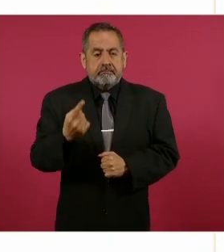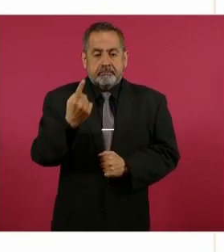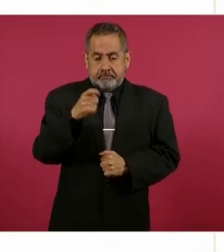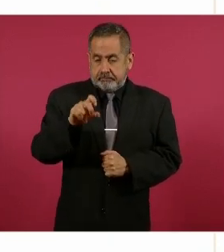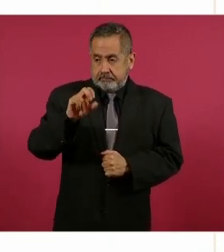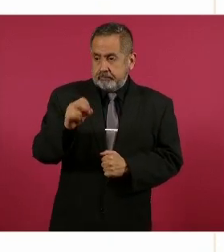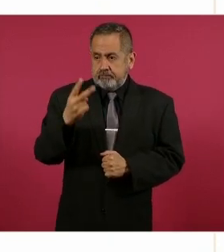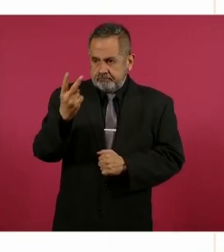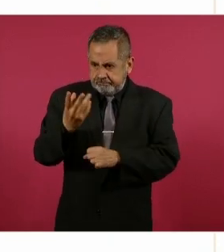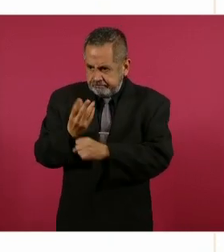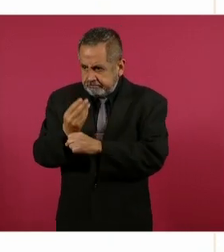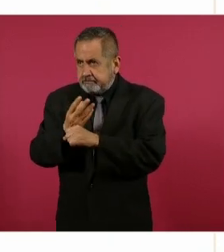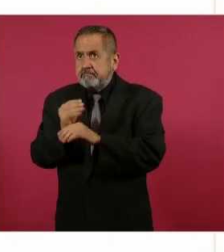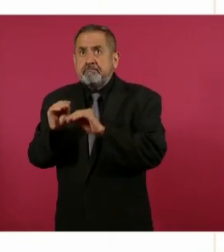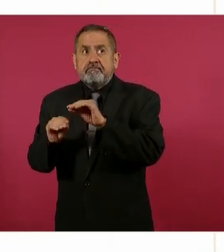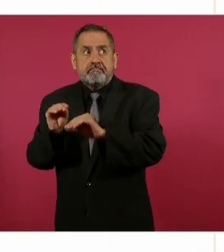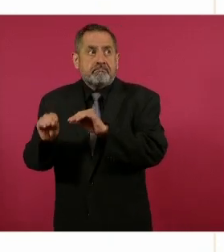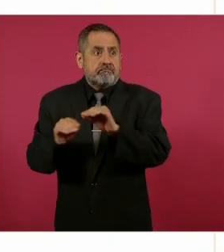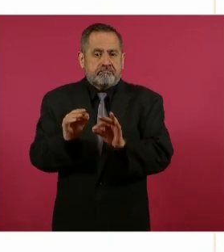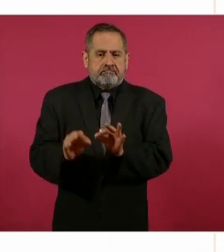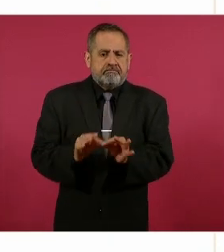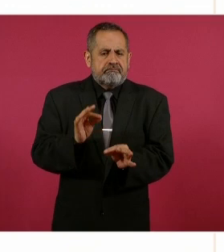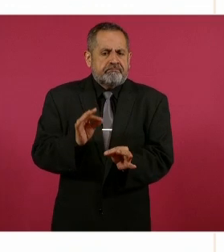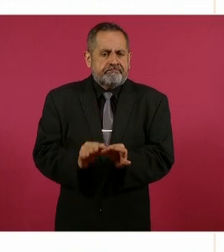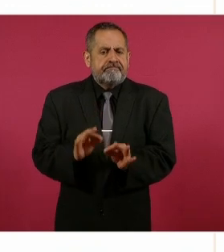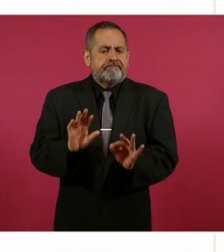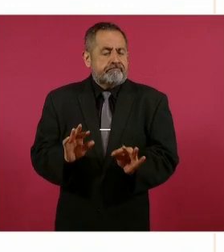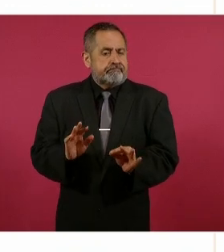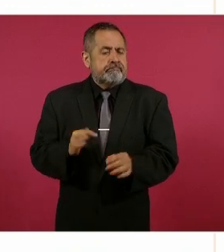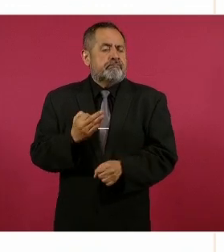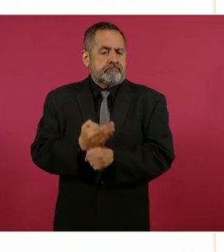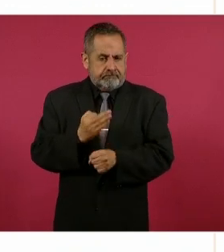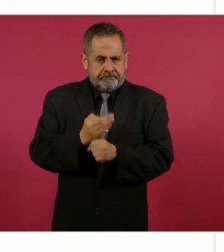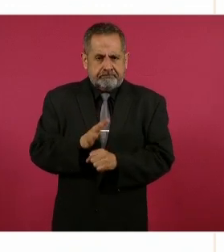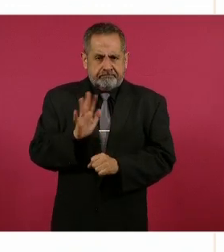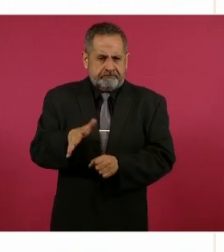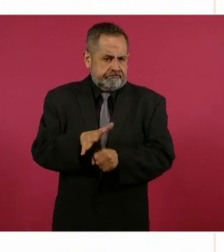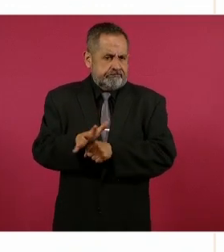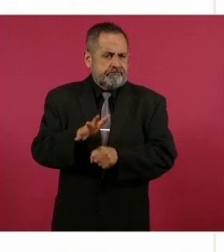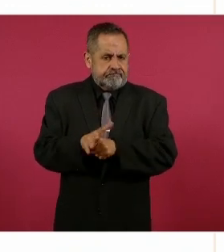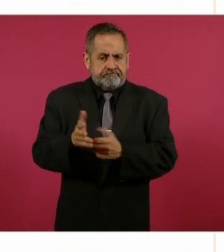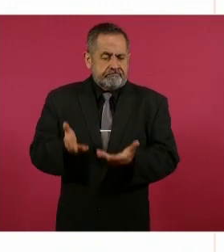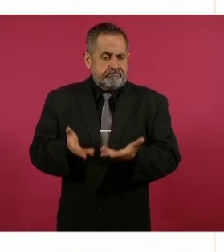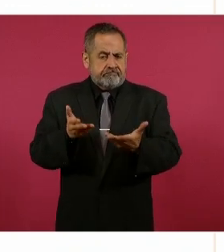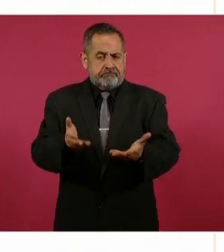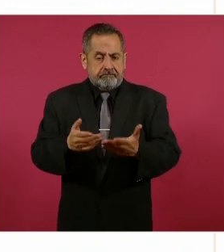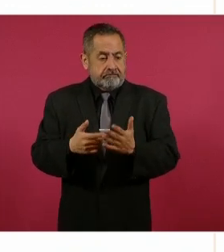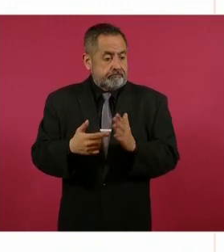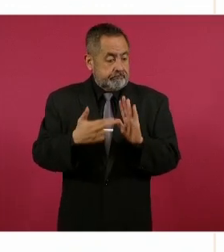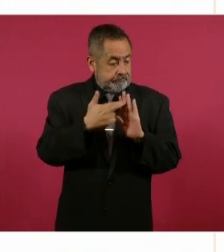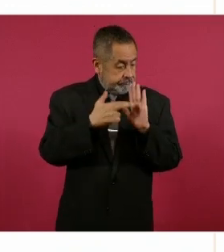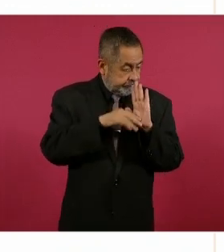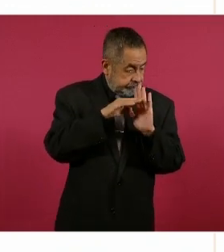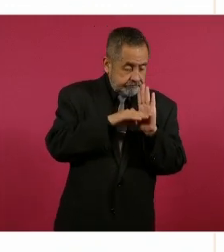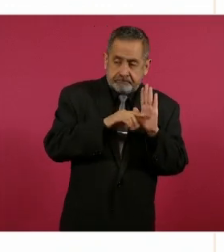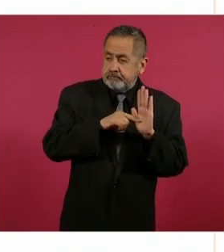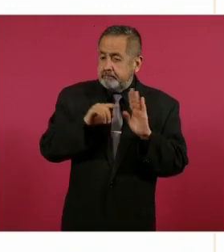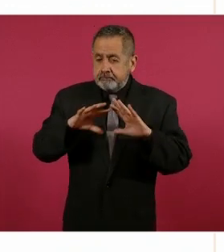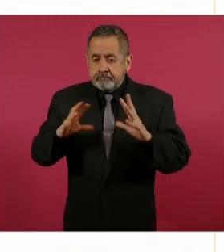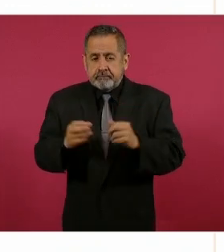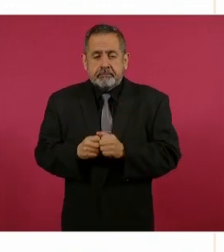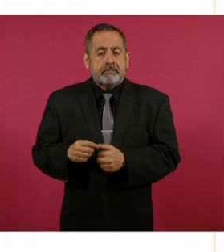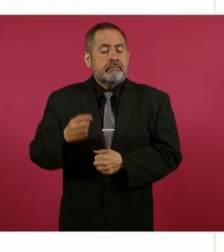han tenido alguna intervención para poder ofrecer el número que según la norma debe de estar haciendo un quirófano, cerca